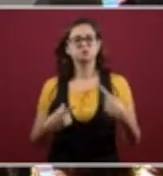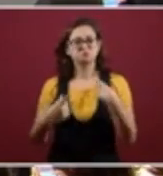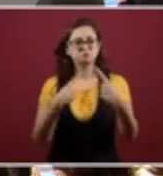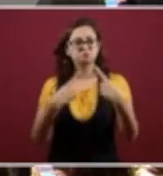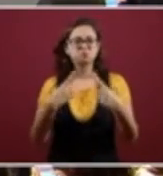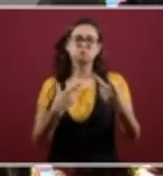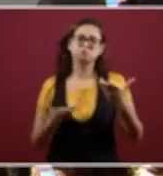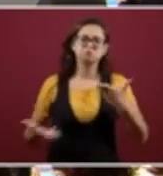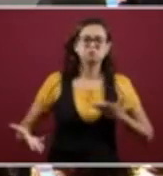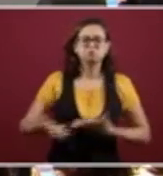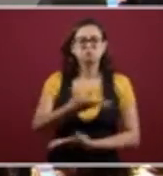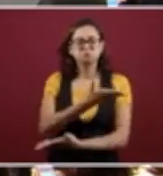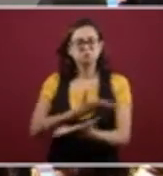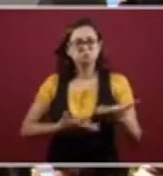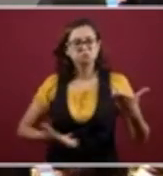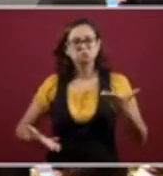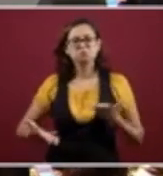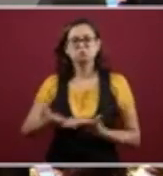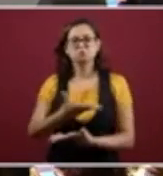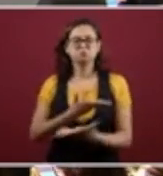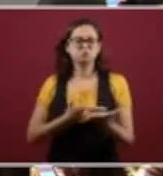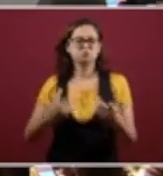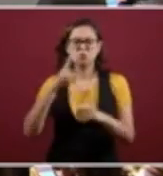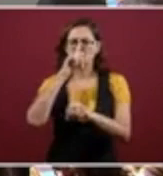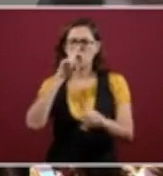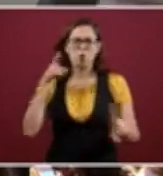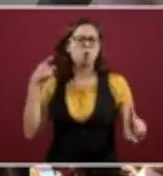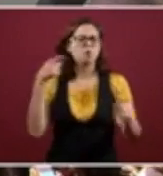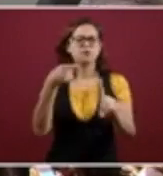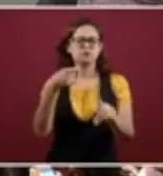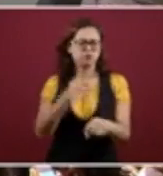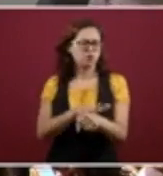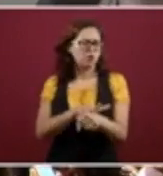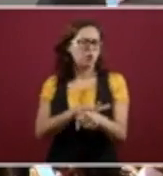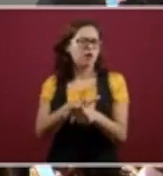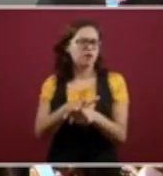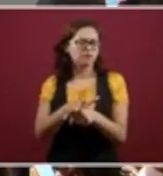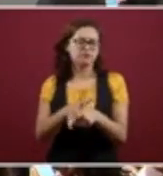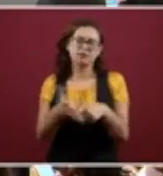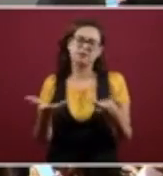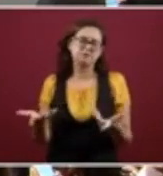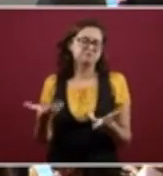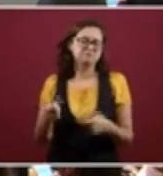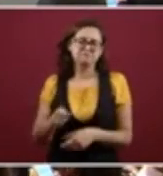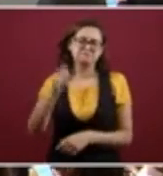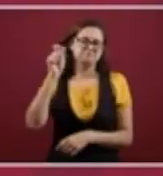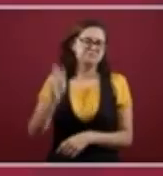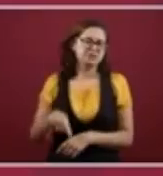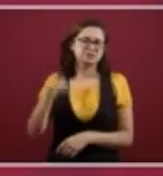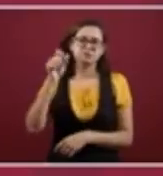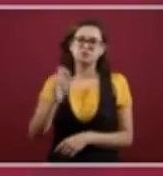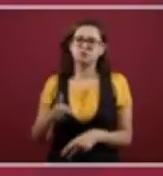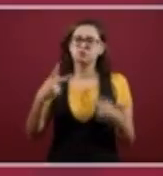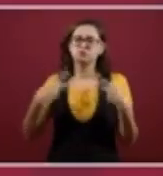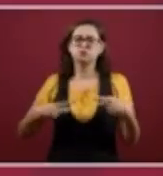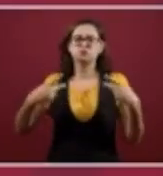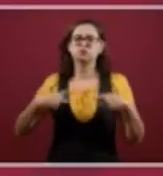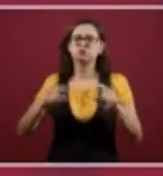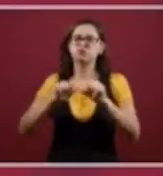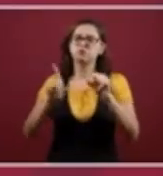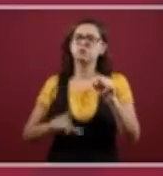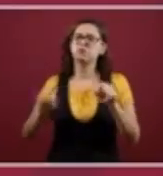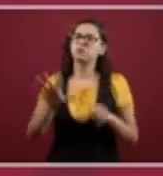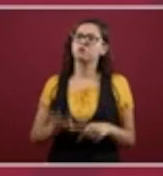circular con el mismo propósito de informar a todos los mexicanos